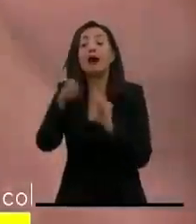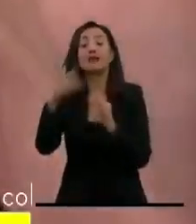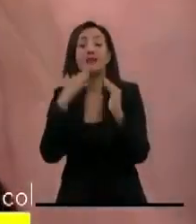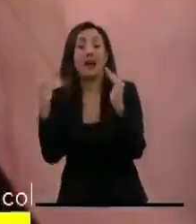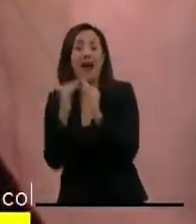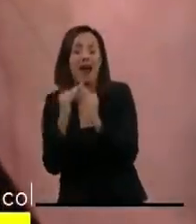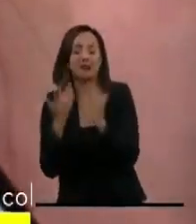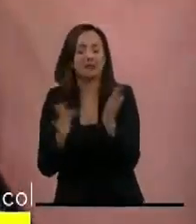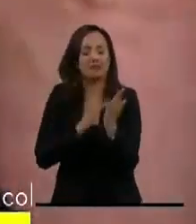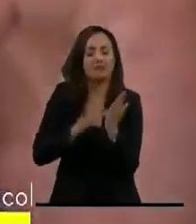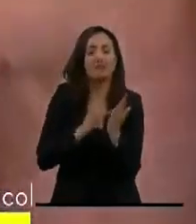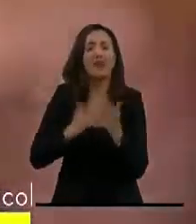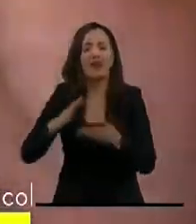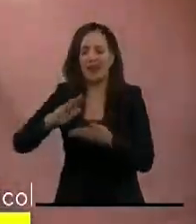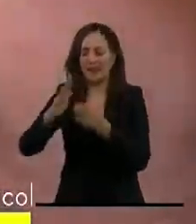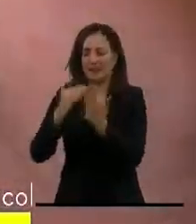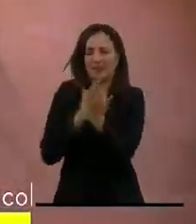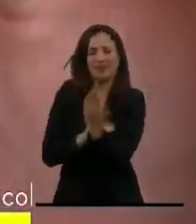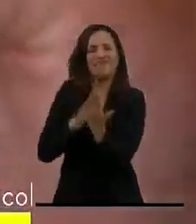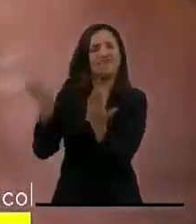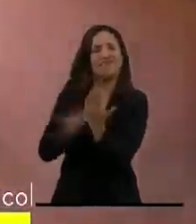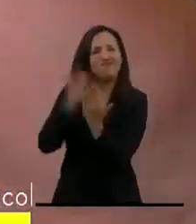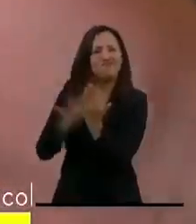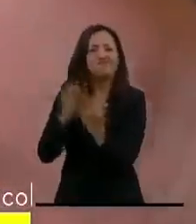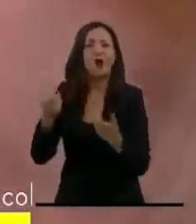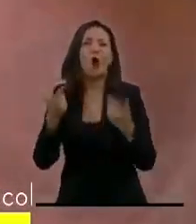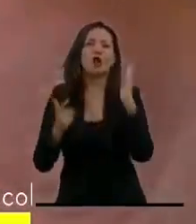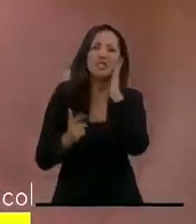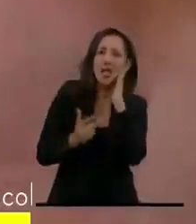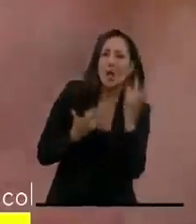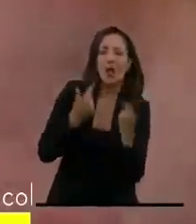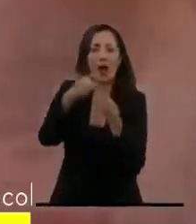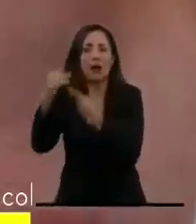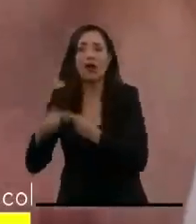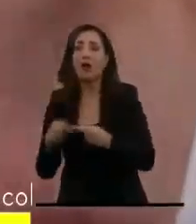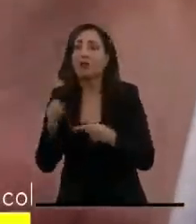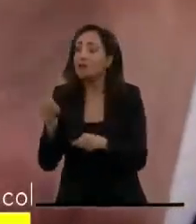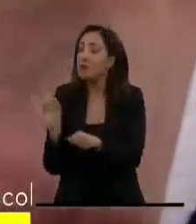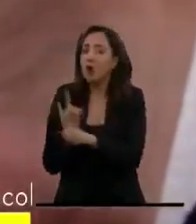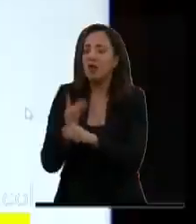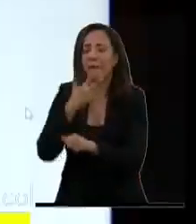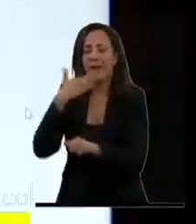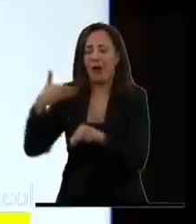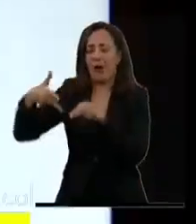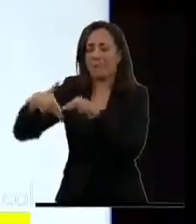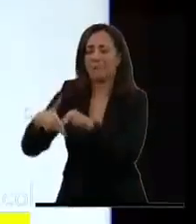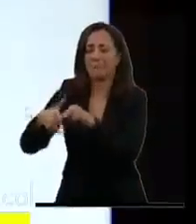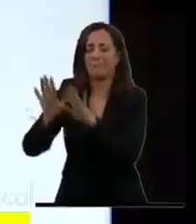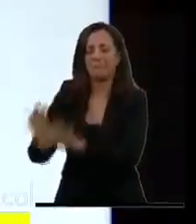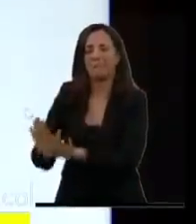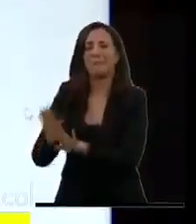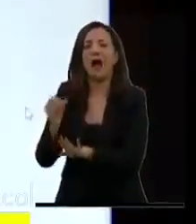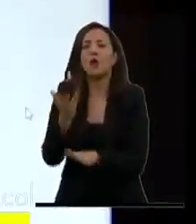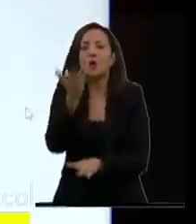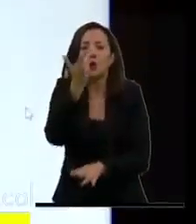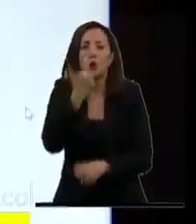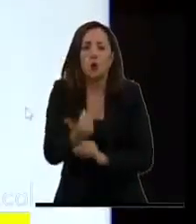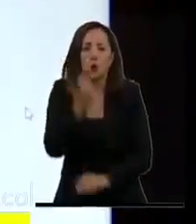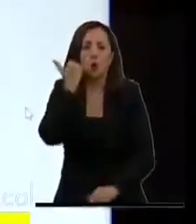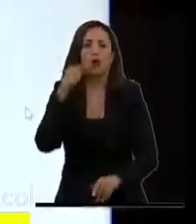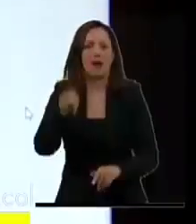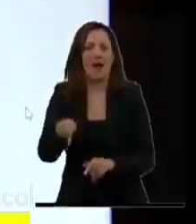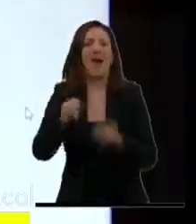TV, todos conectados a la red, lo ideal es que, si no los va a utilizar, los desconecte para que no le consuma ancho de